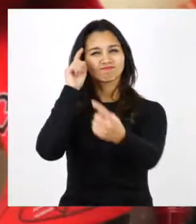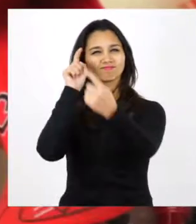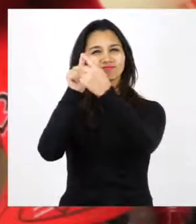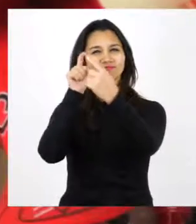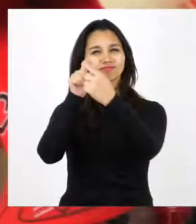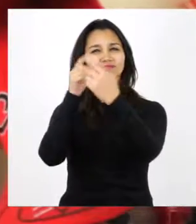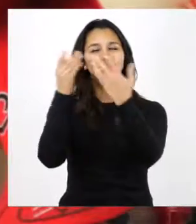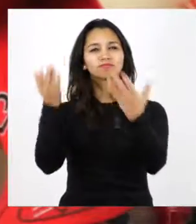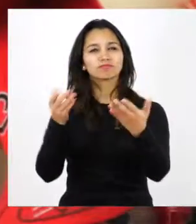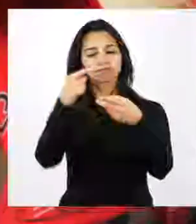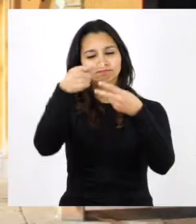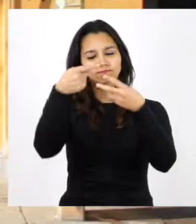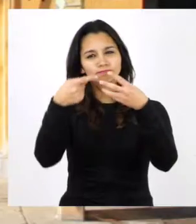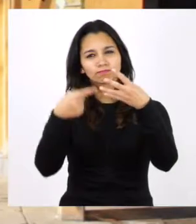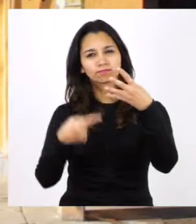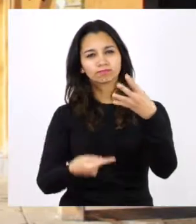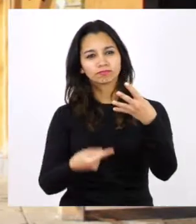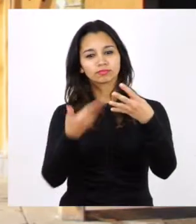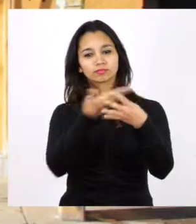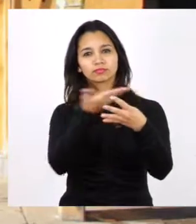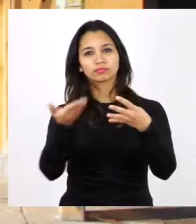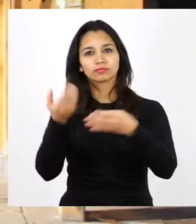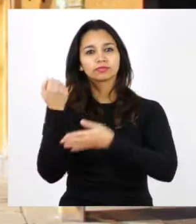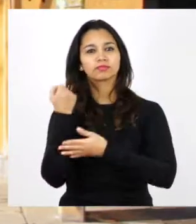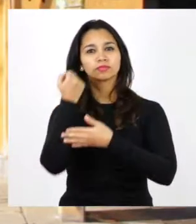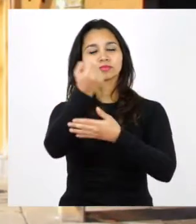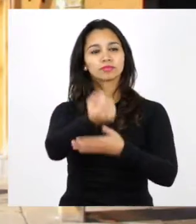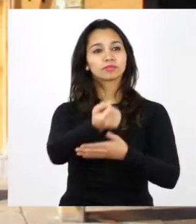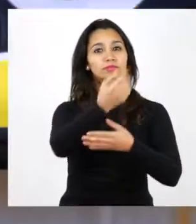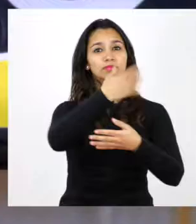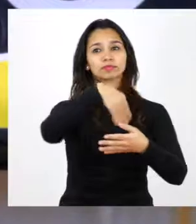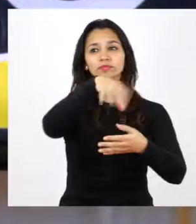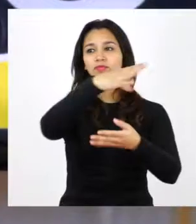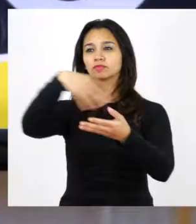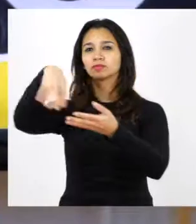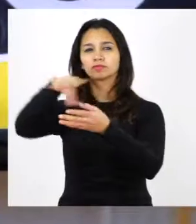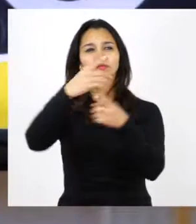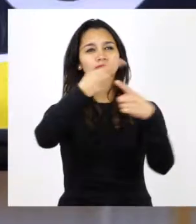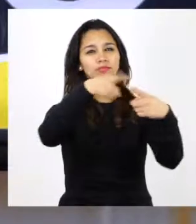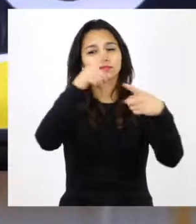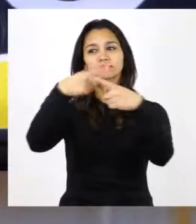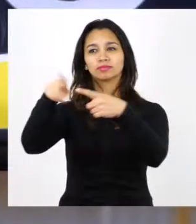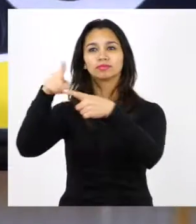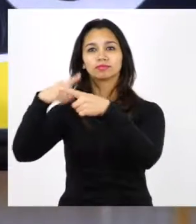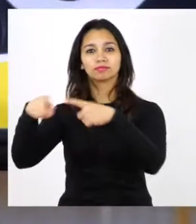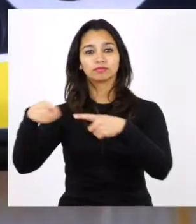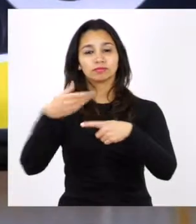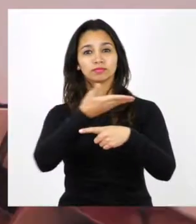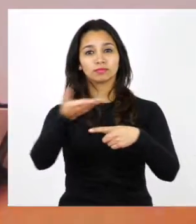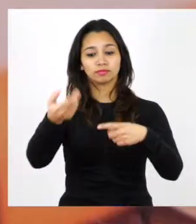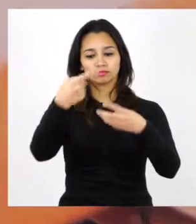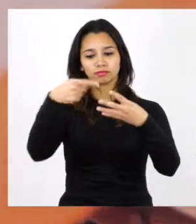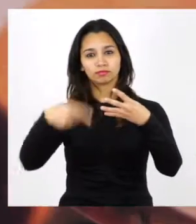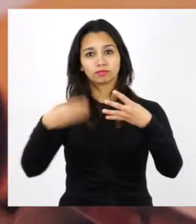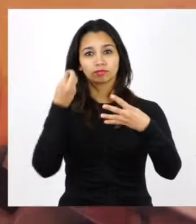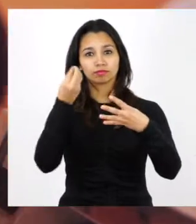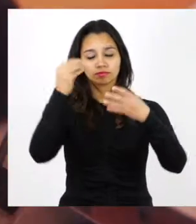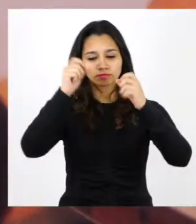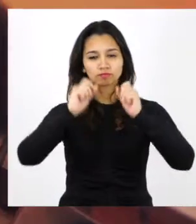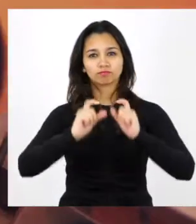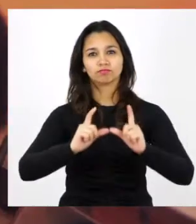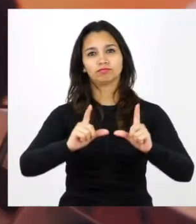el objetivo de generar una estrategia común en torno al barrio que lo diferencie de otros lugares competidores y que potencie sus